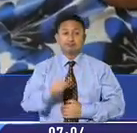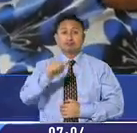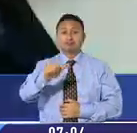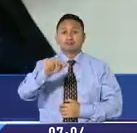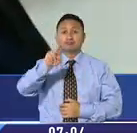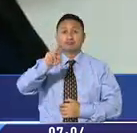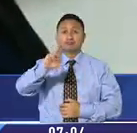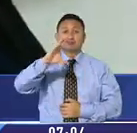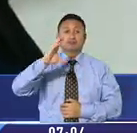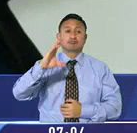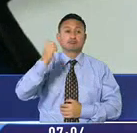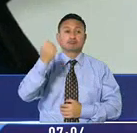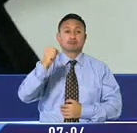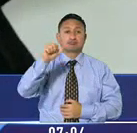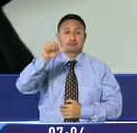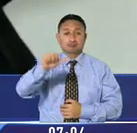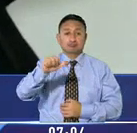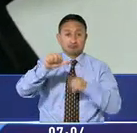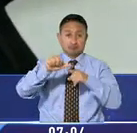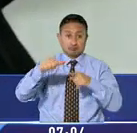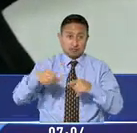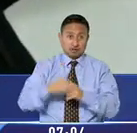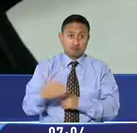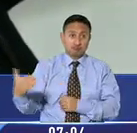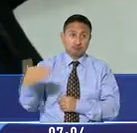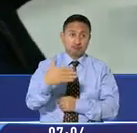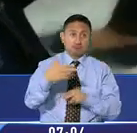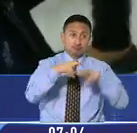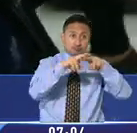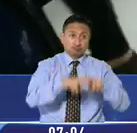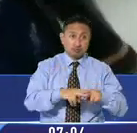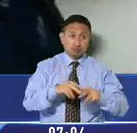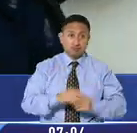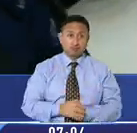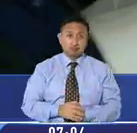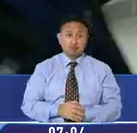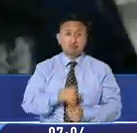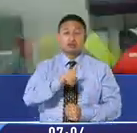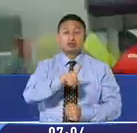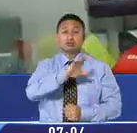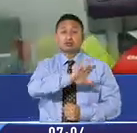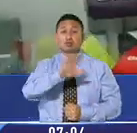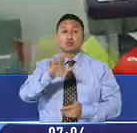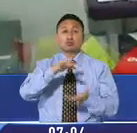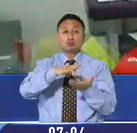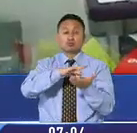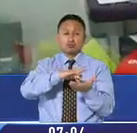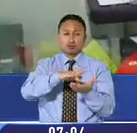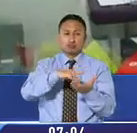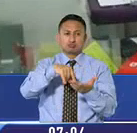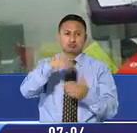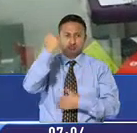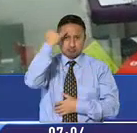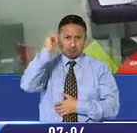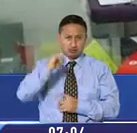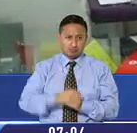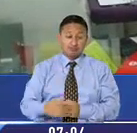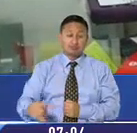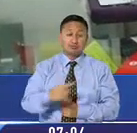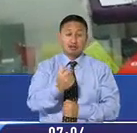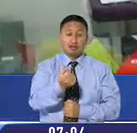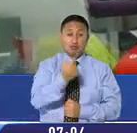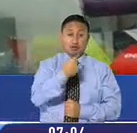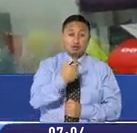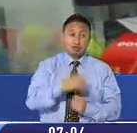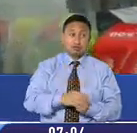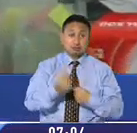y Vigilancia Sanitaria llevó a cabo estas acciones en 155 farmacias. La idea aquí es evitar que los medicamentos